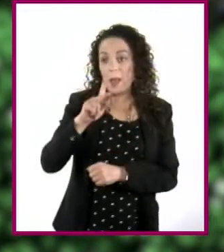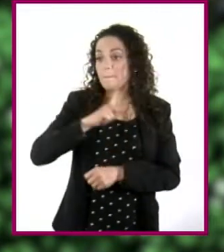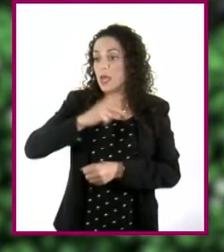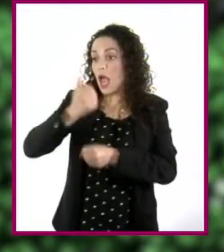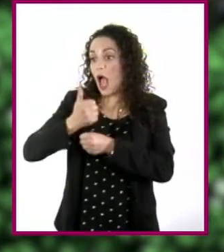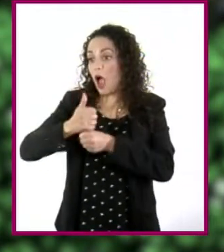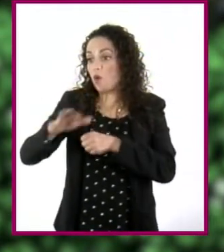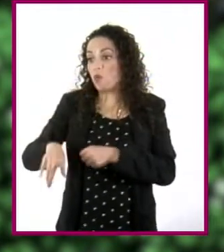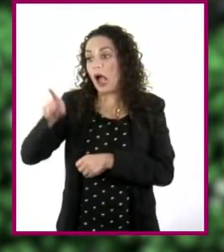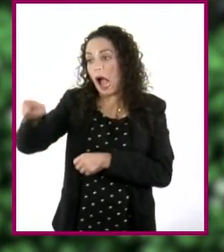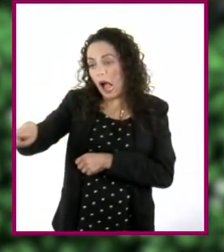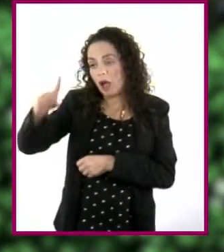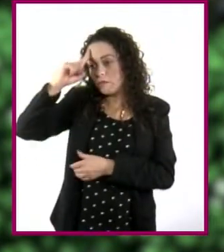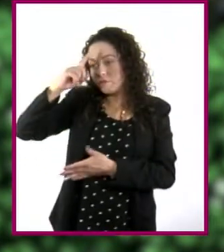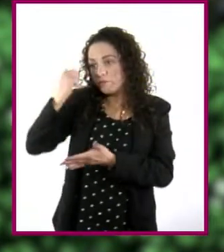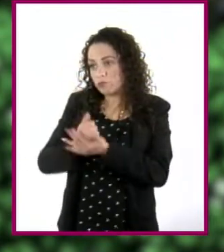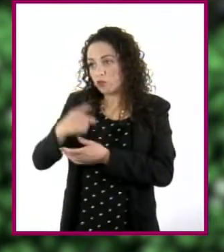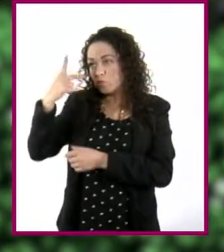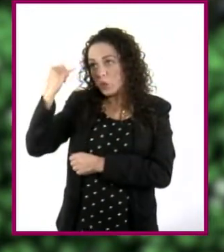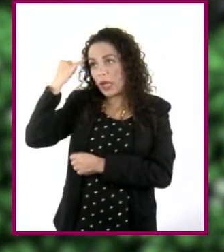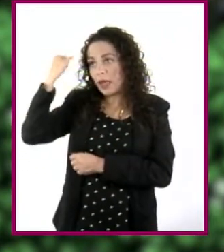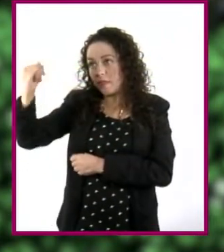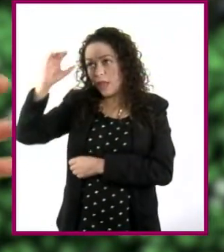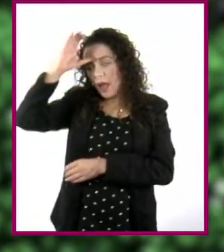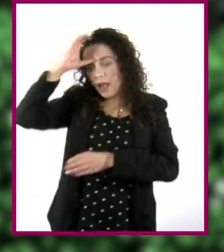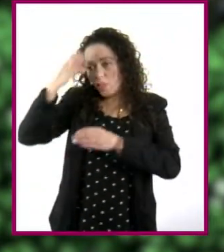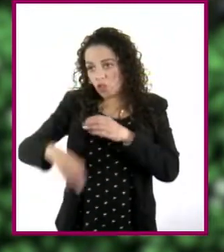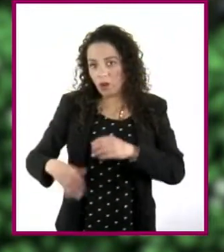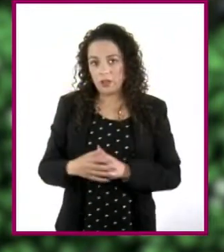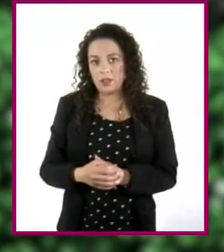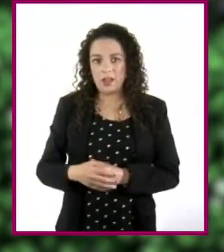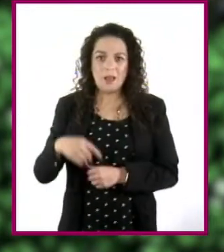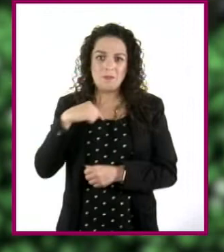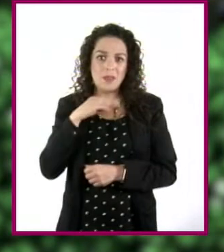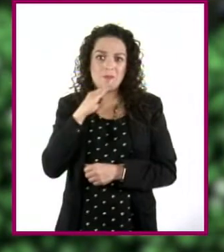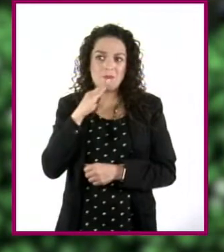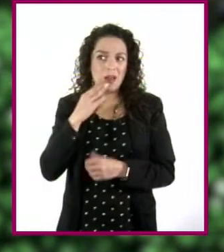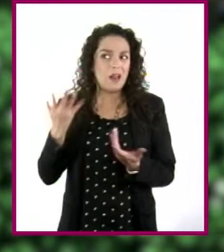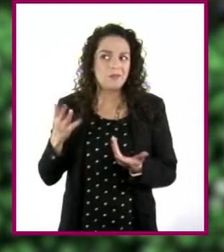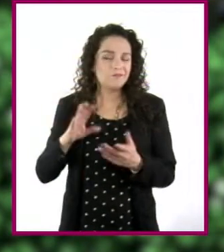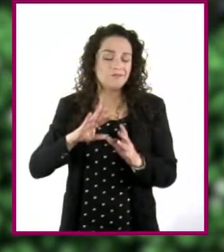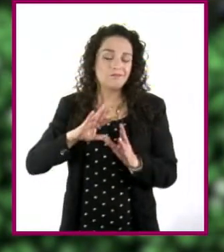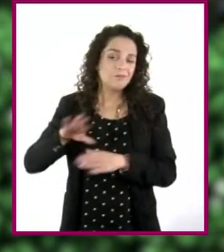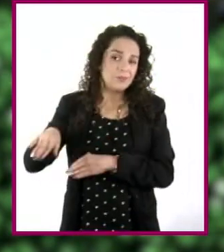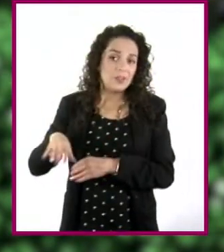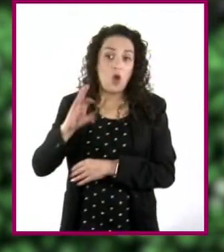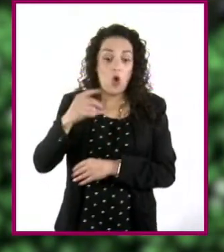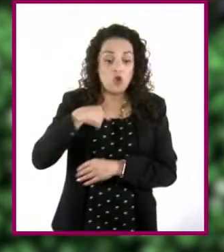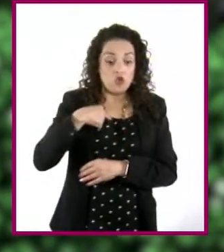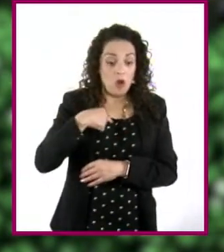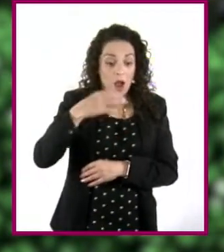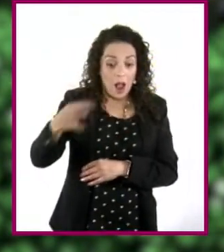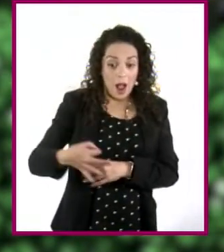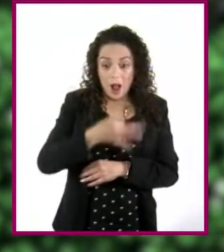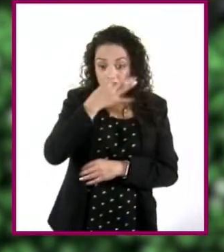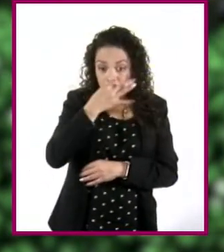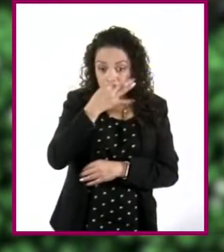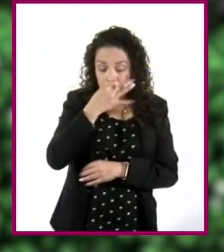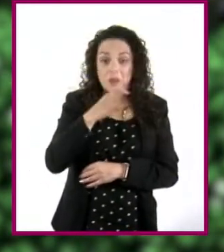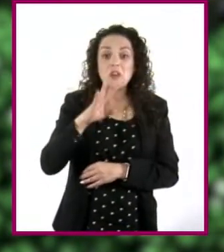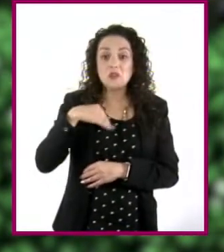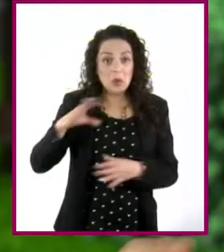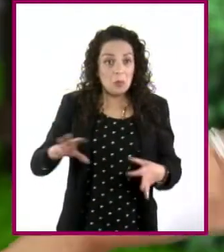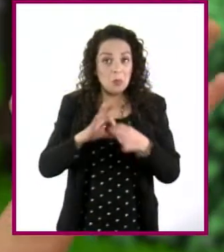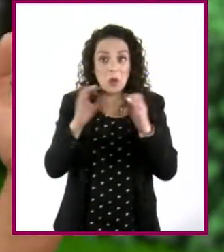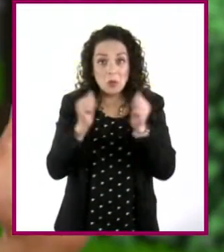ideas católicas, que mi mamá, que no les hace caso ya. O yo, que después del catecismo no he tenido ya nada que ver con la